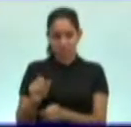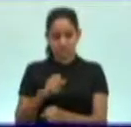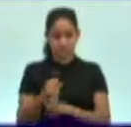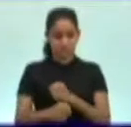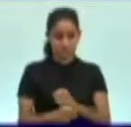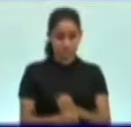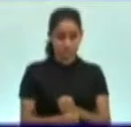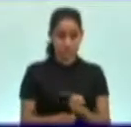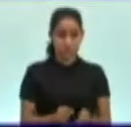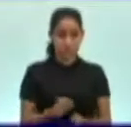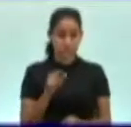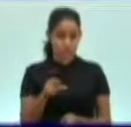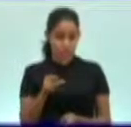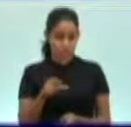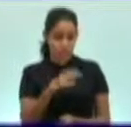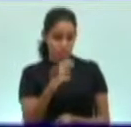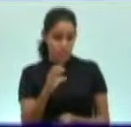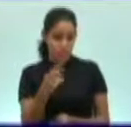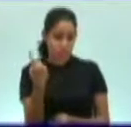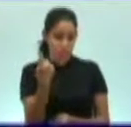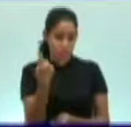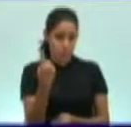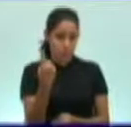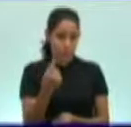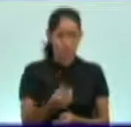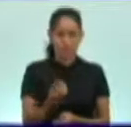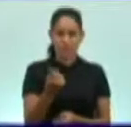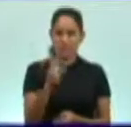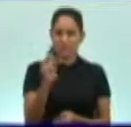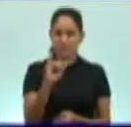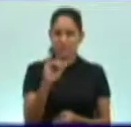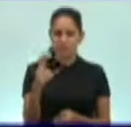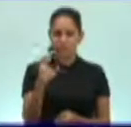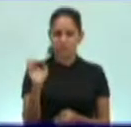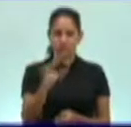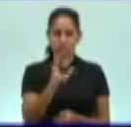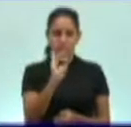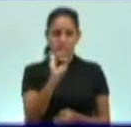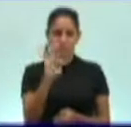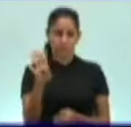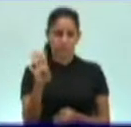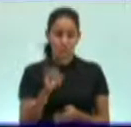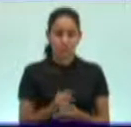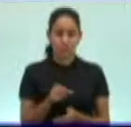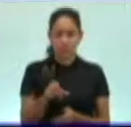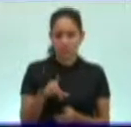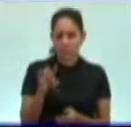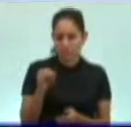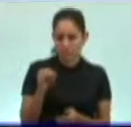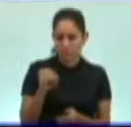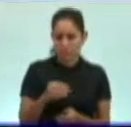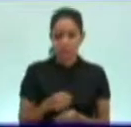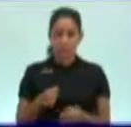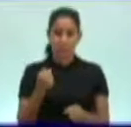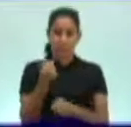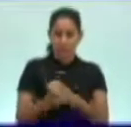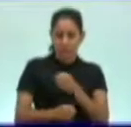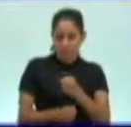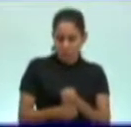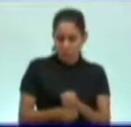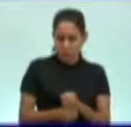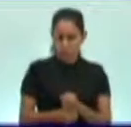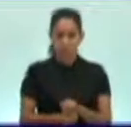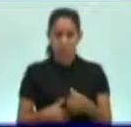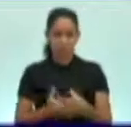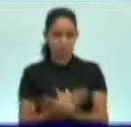capítulo 1, en el artículo 74, expresa los usos de los símbolos nacionales en